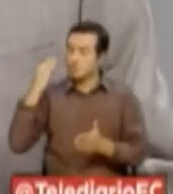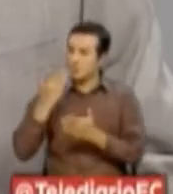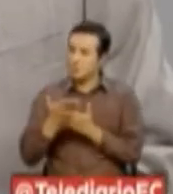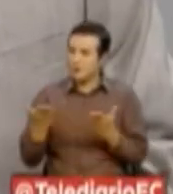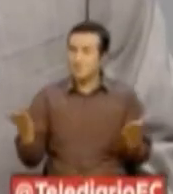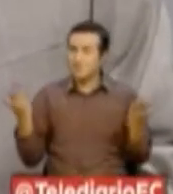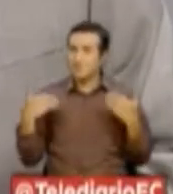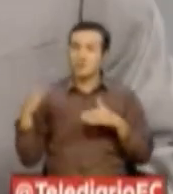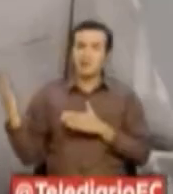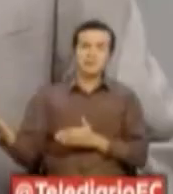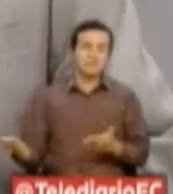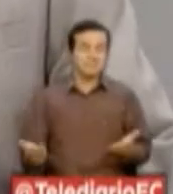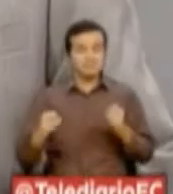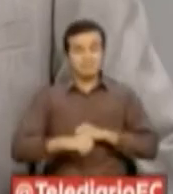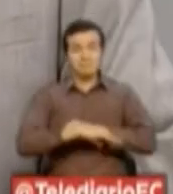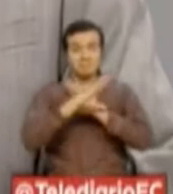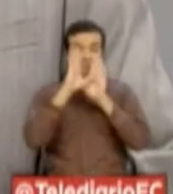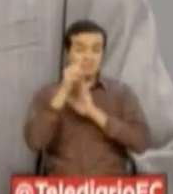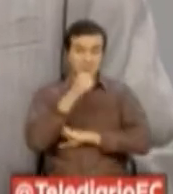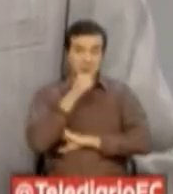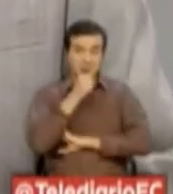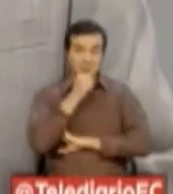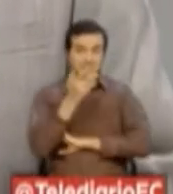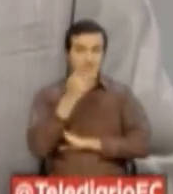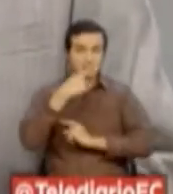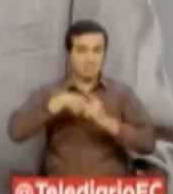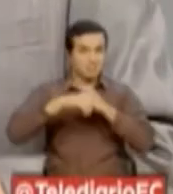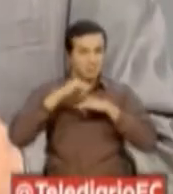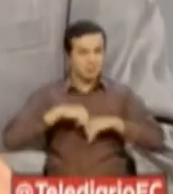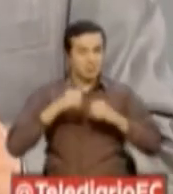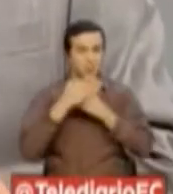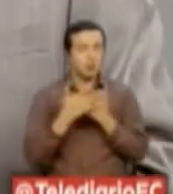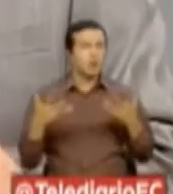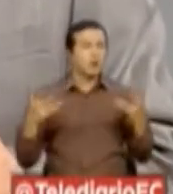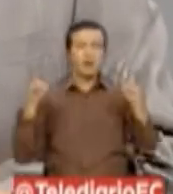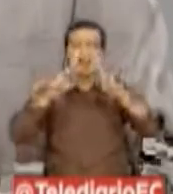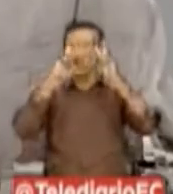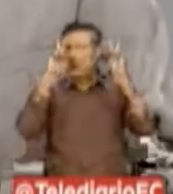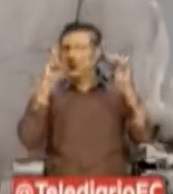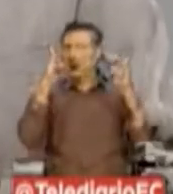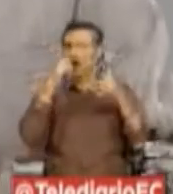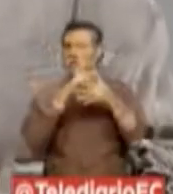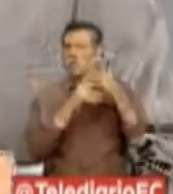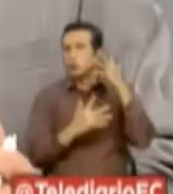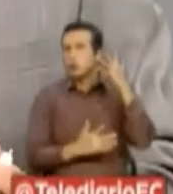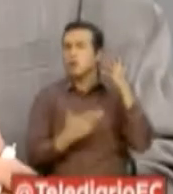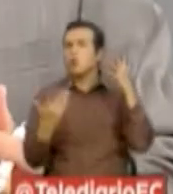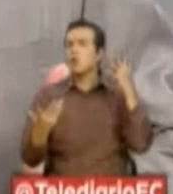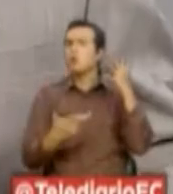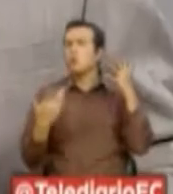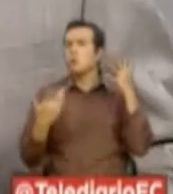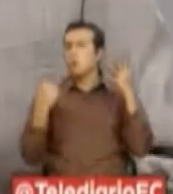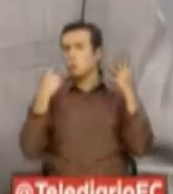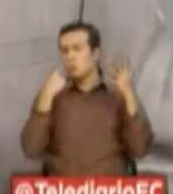invitado esta mañana en primera impresión cuando regresemos cuál es la del sistema nacional de justicia